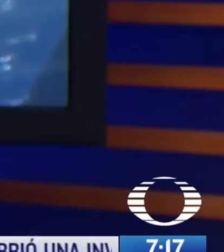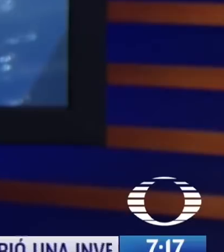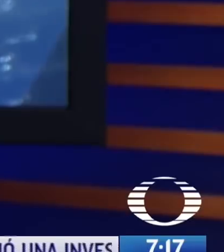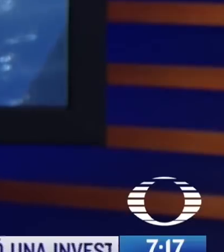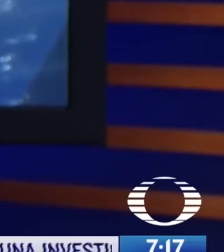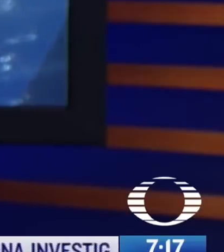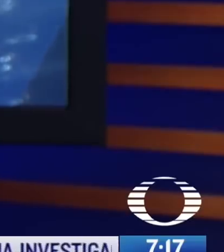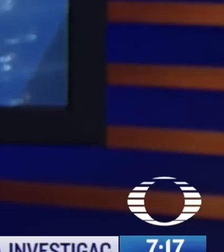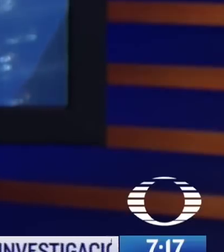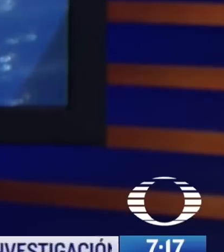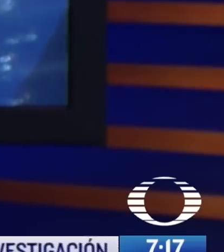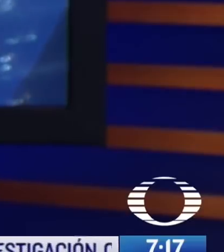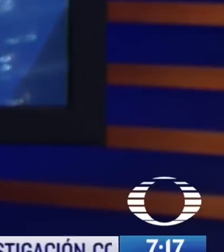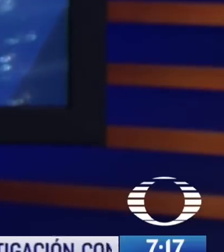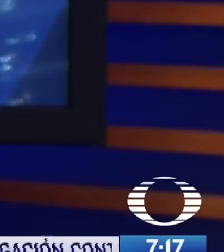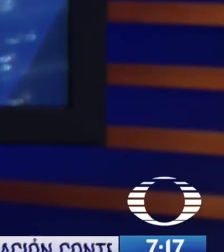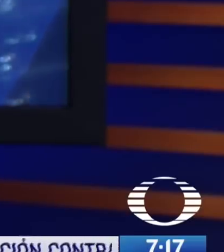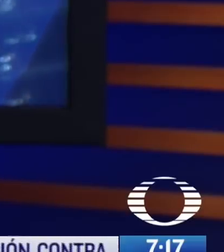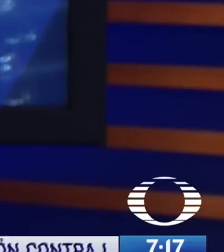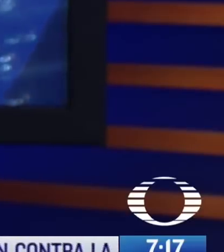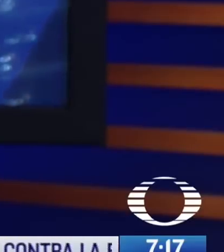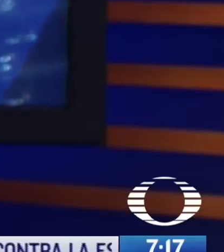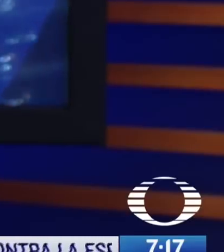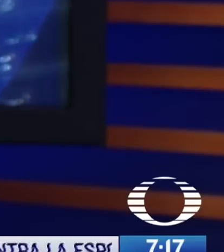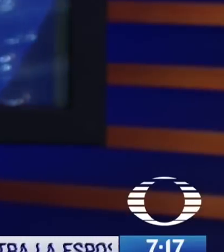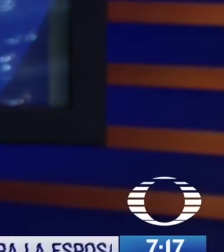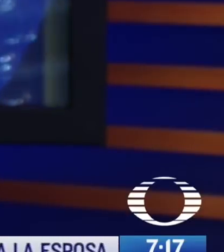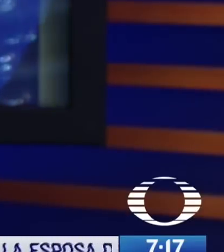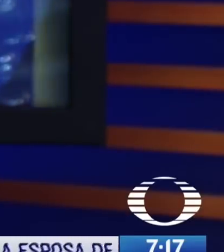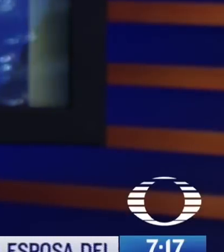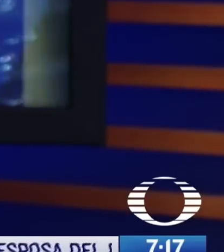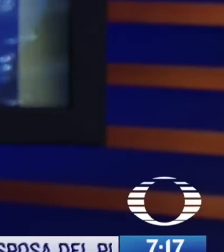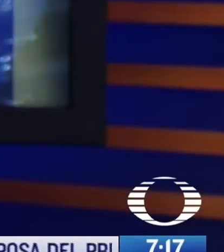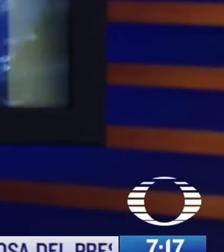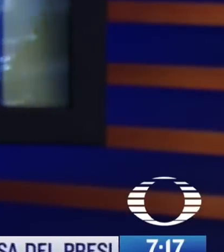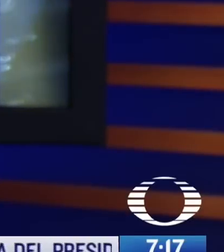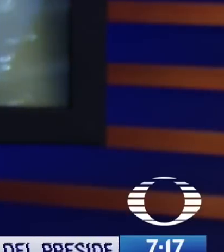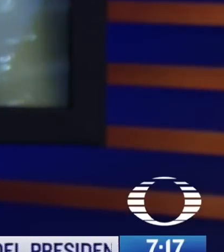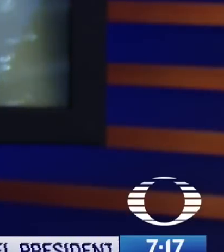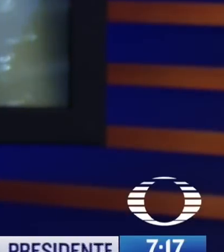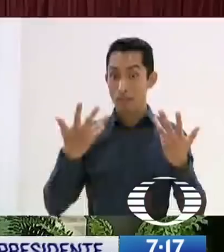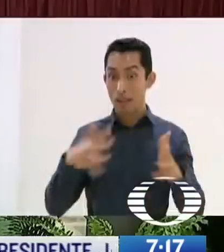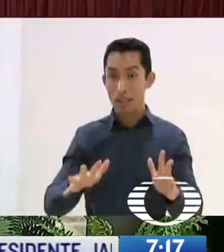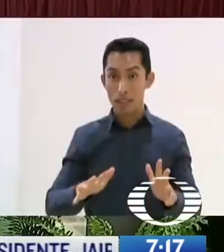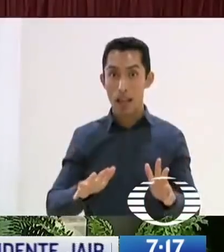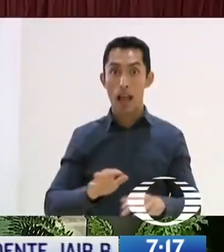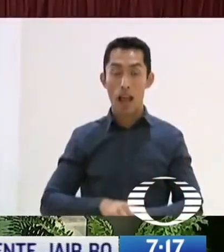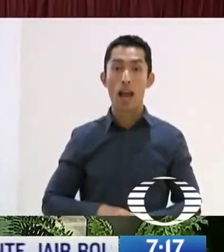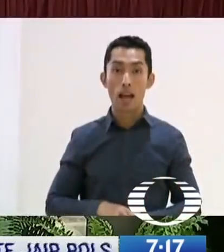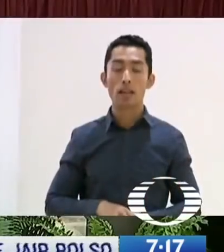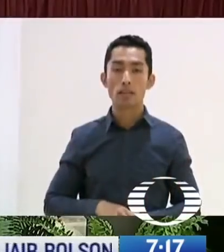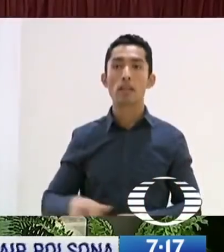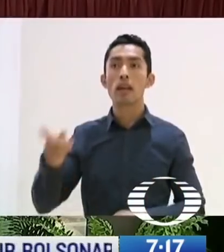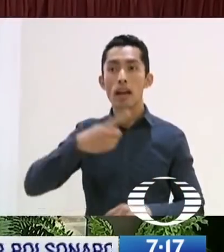mensaje. Denuncian que no los han tomado en cuenta en los censos para recibir apoyos luego del paso del huracán Grace. En las